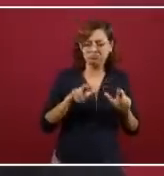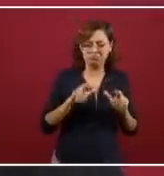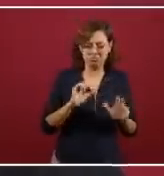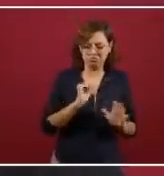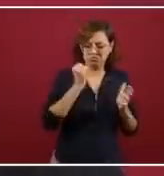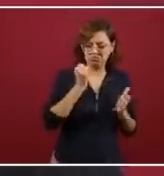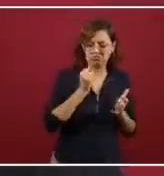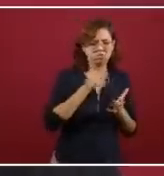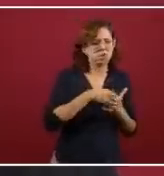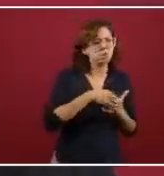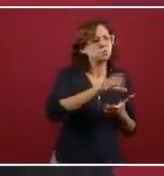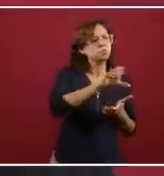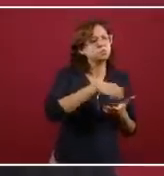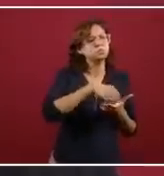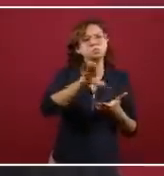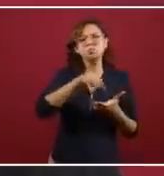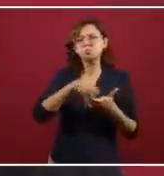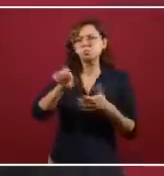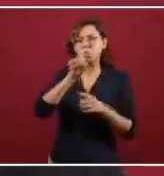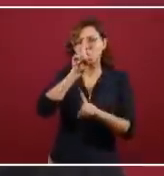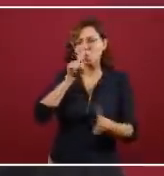propósitos sociales.